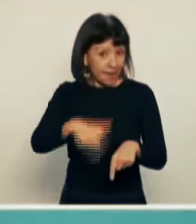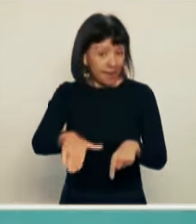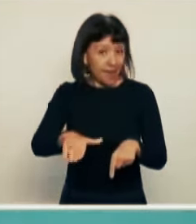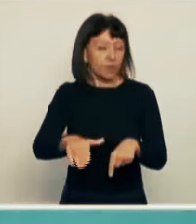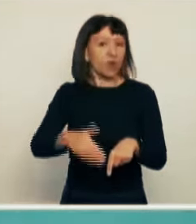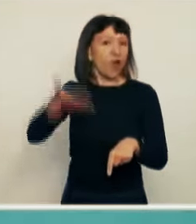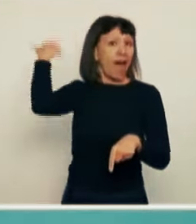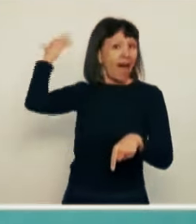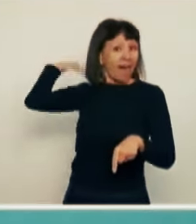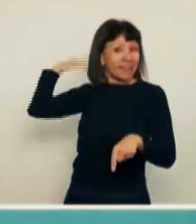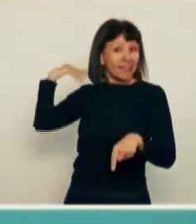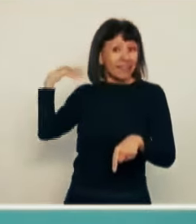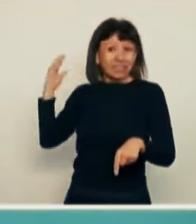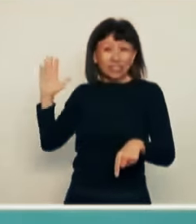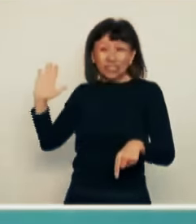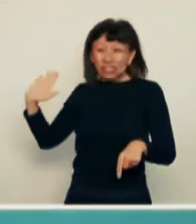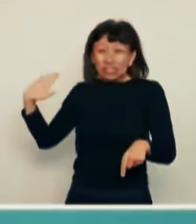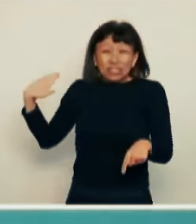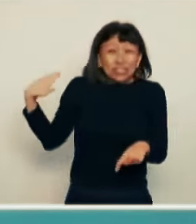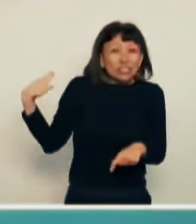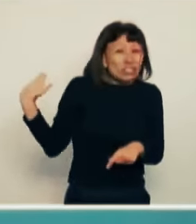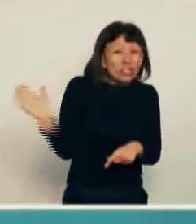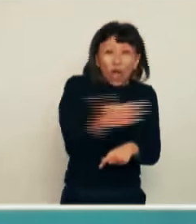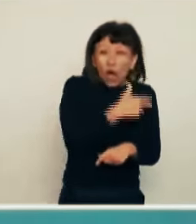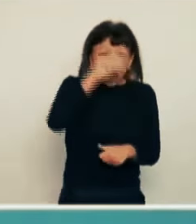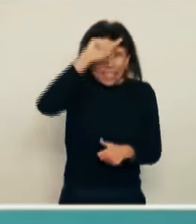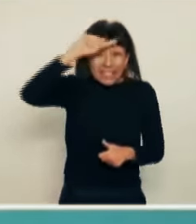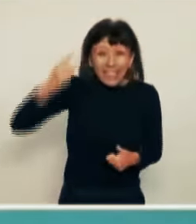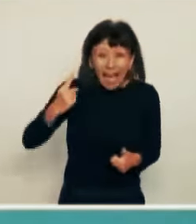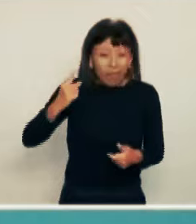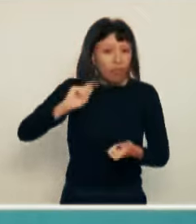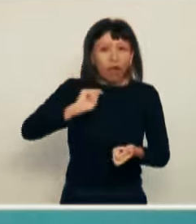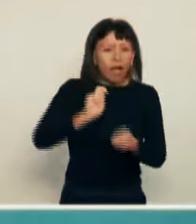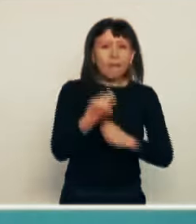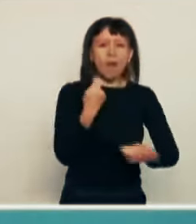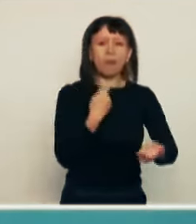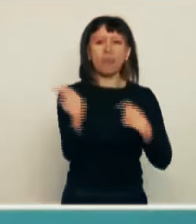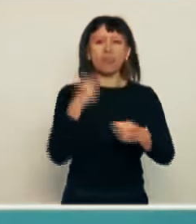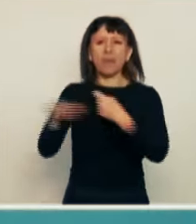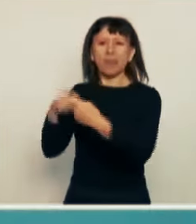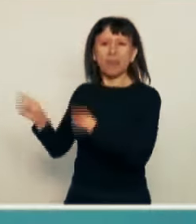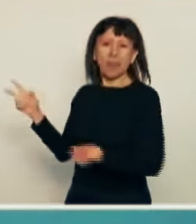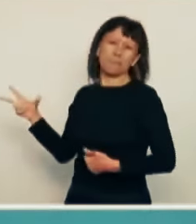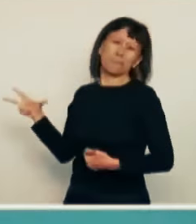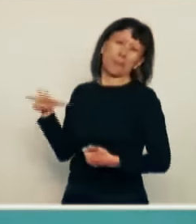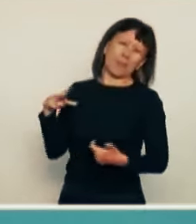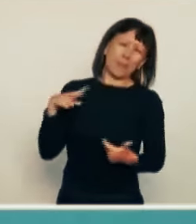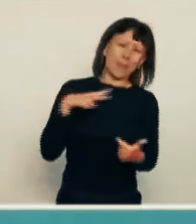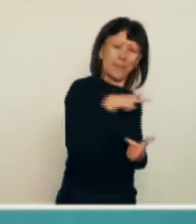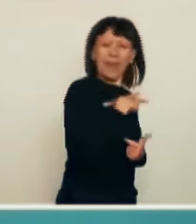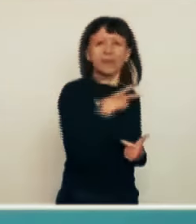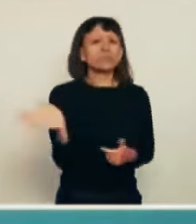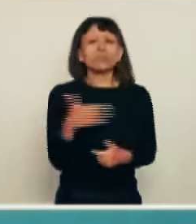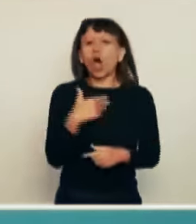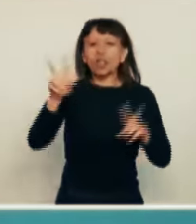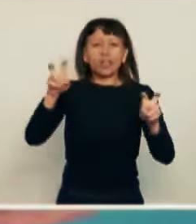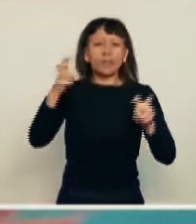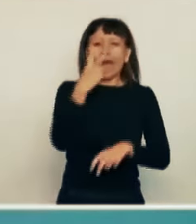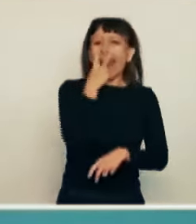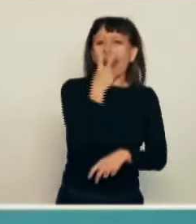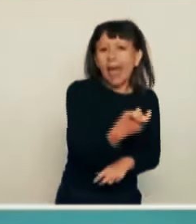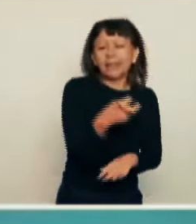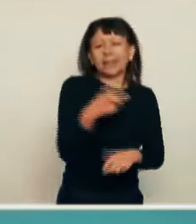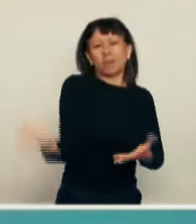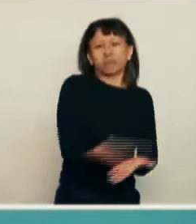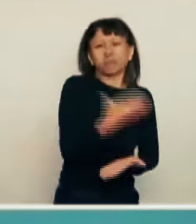privatizó todo el patrimonio estatal, todas las hidroeléctricas, todos los